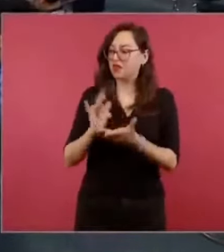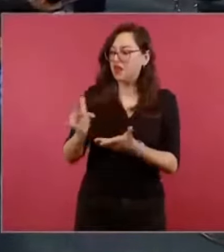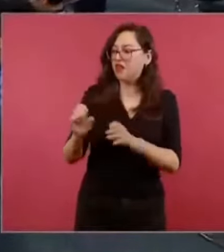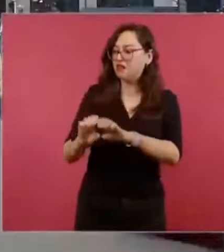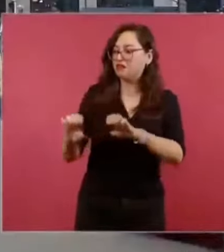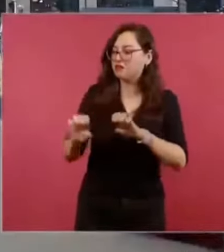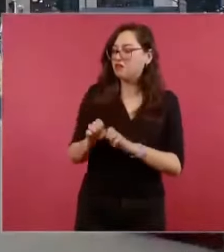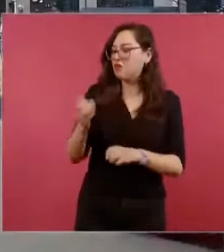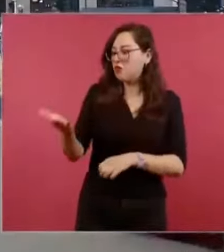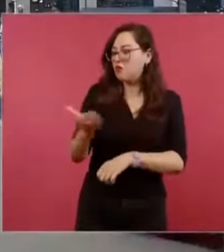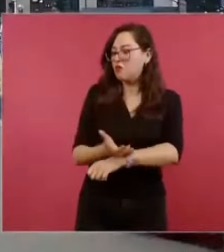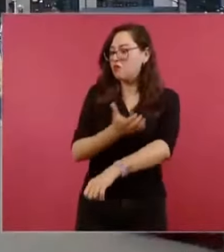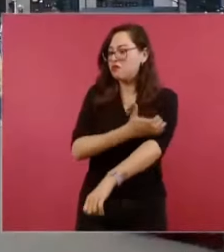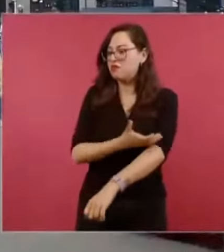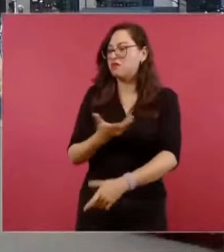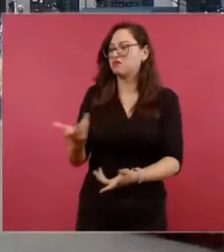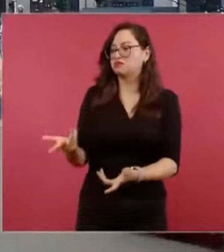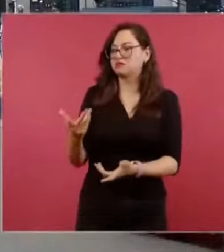trabajadores